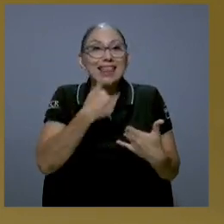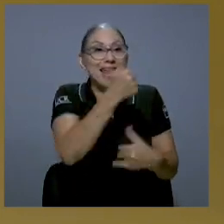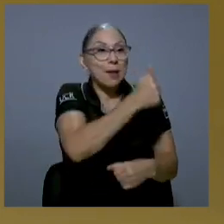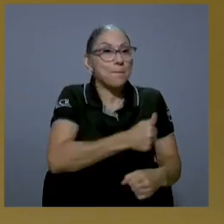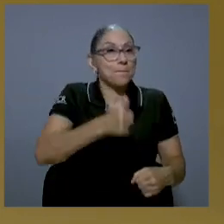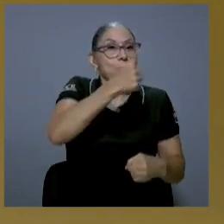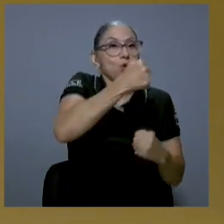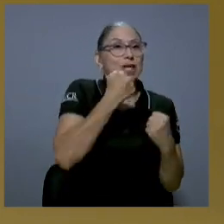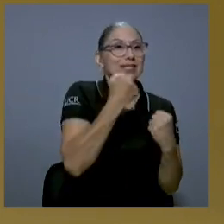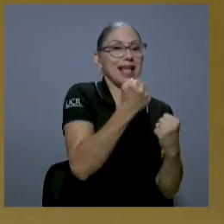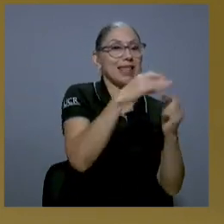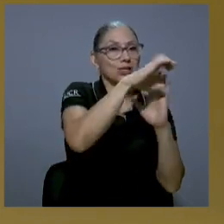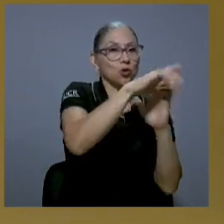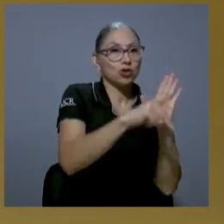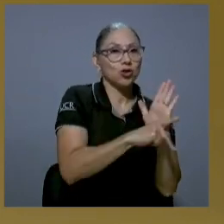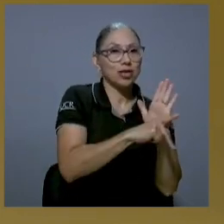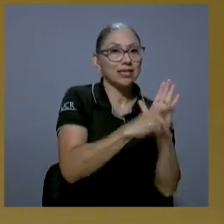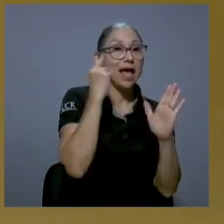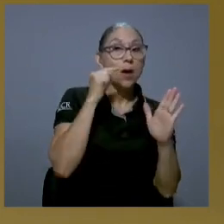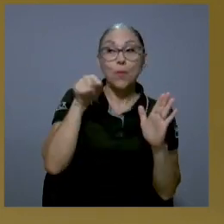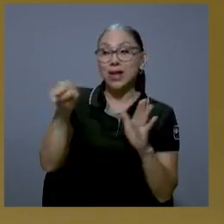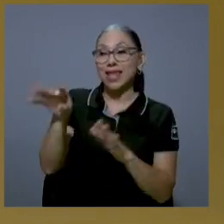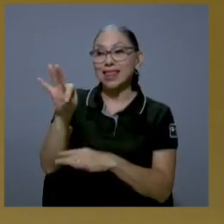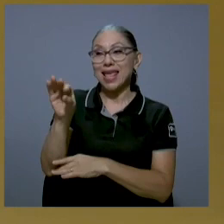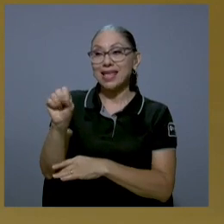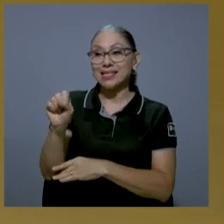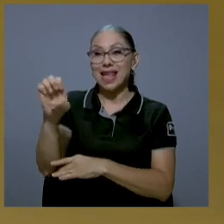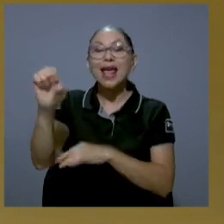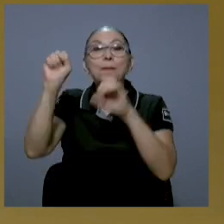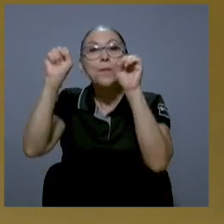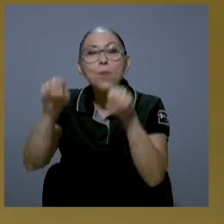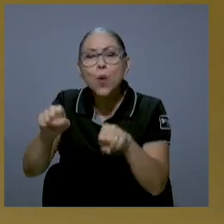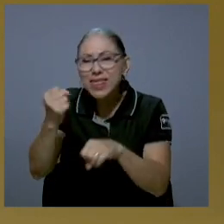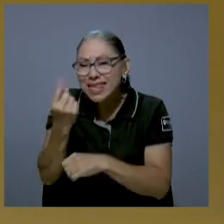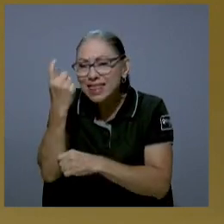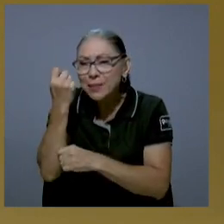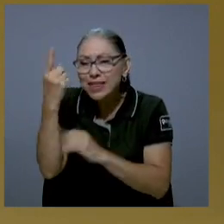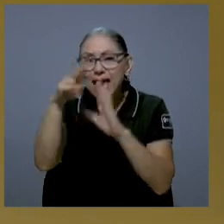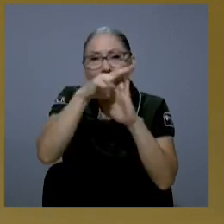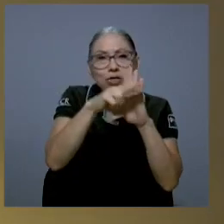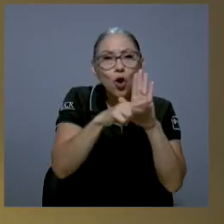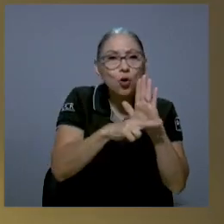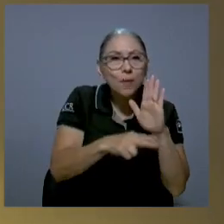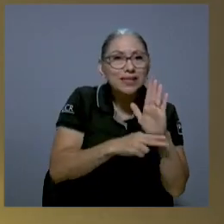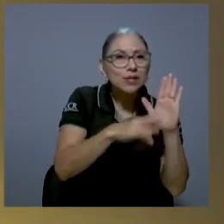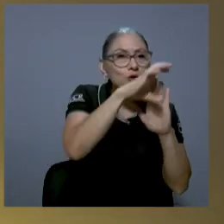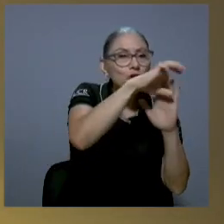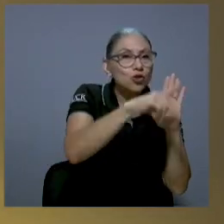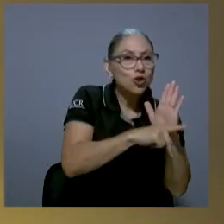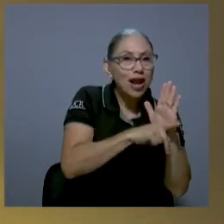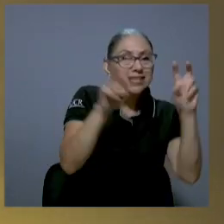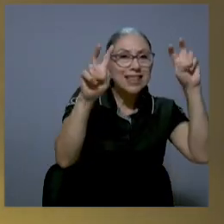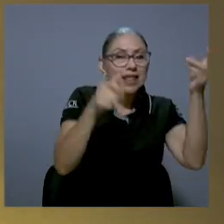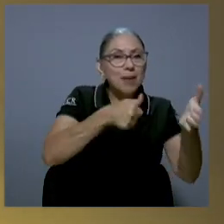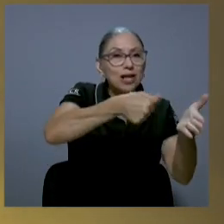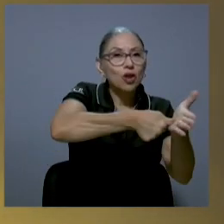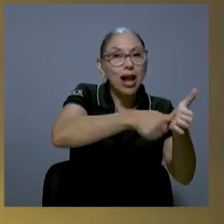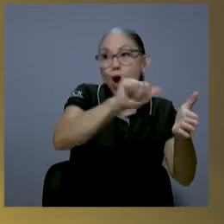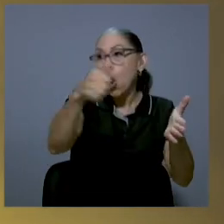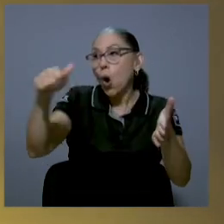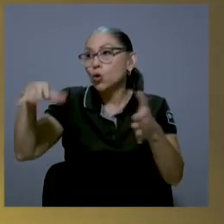puede interpretar auténticamente las normas constitucionales en materia electoral, cosa que no tiene ningún otro poder del